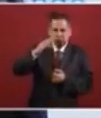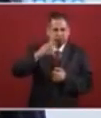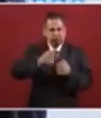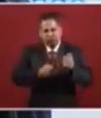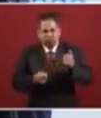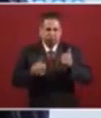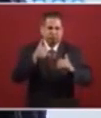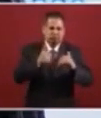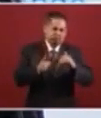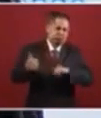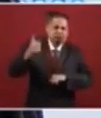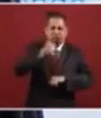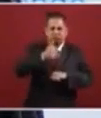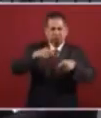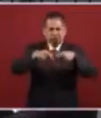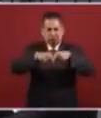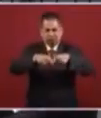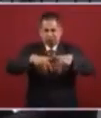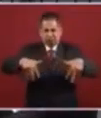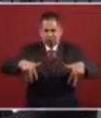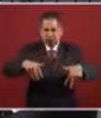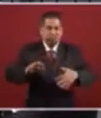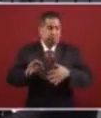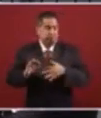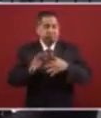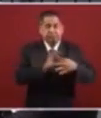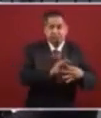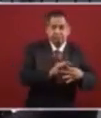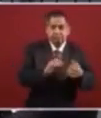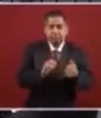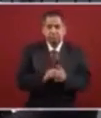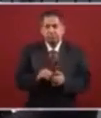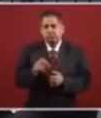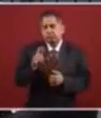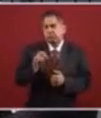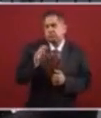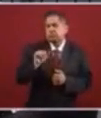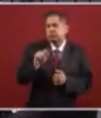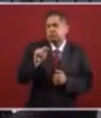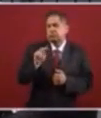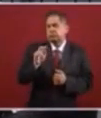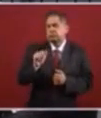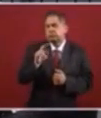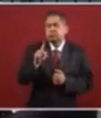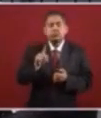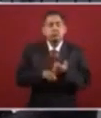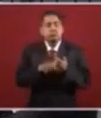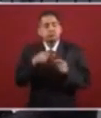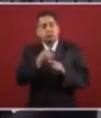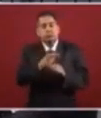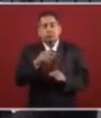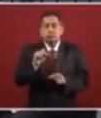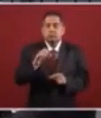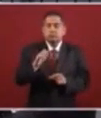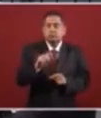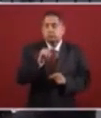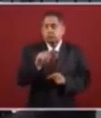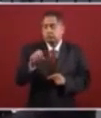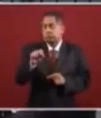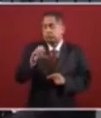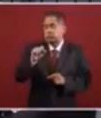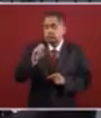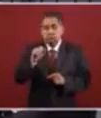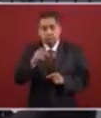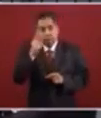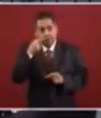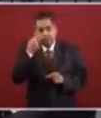la cuenta origen asociada a tumbaburros cuya identidad corresponde a jeff scott ses co